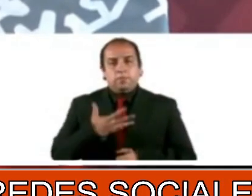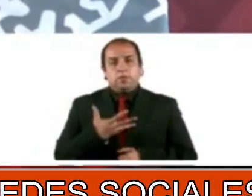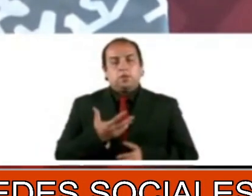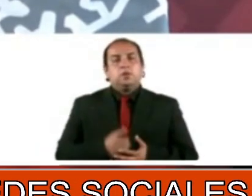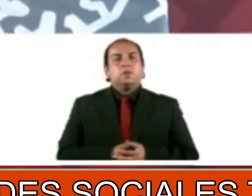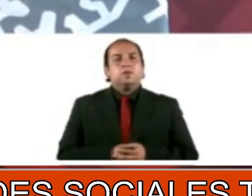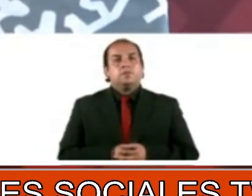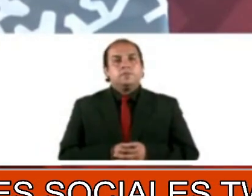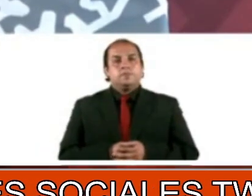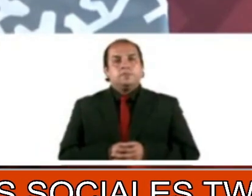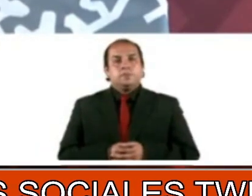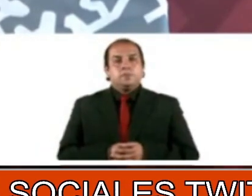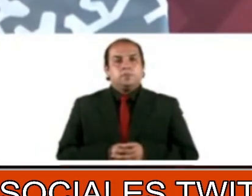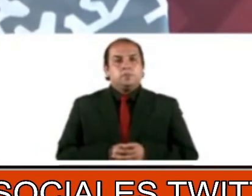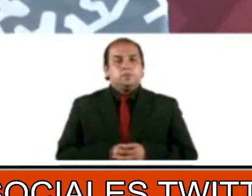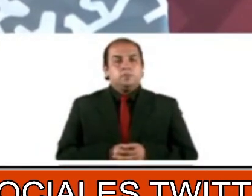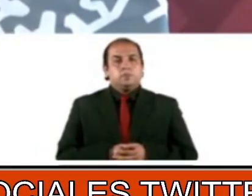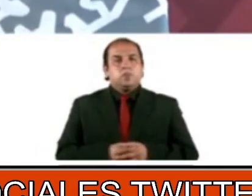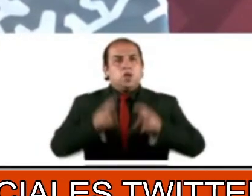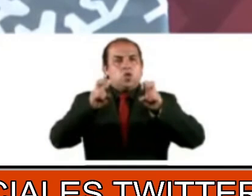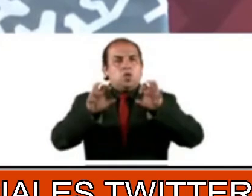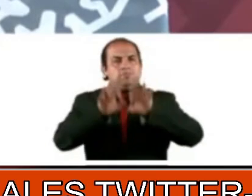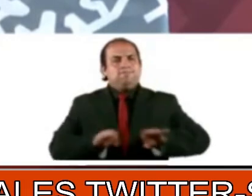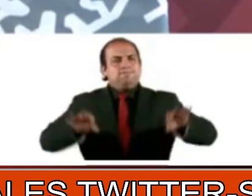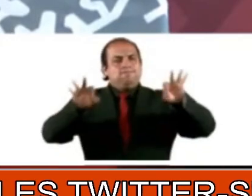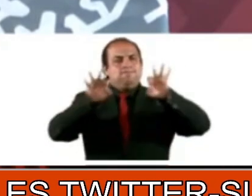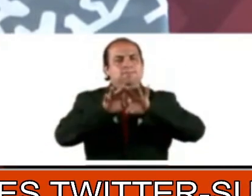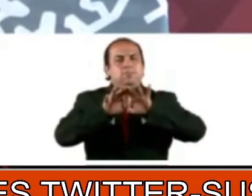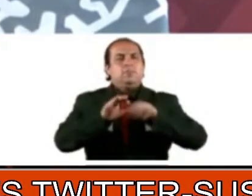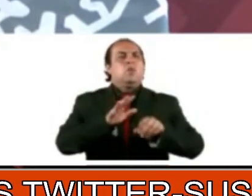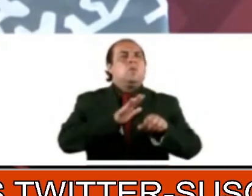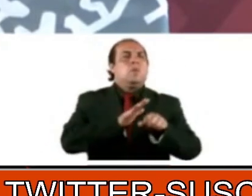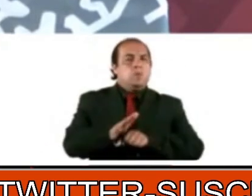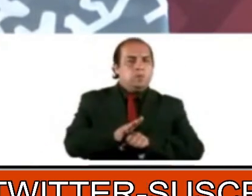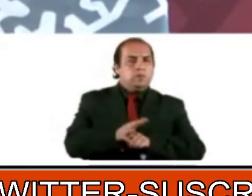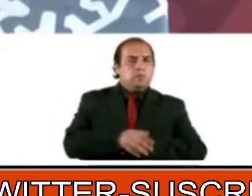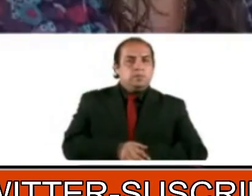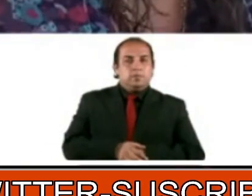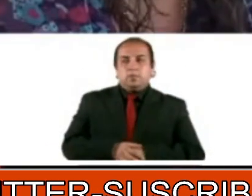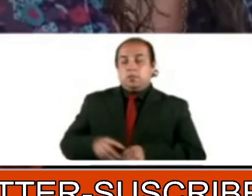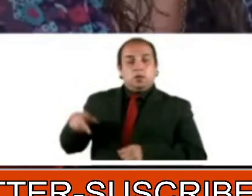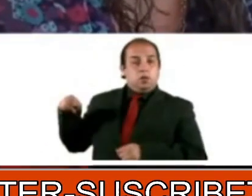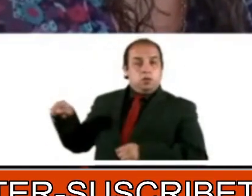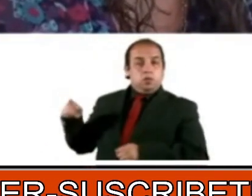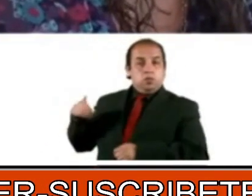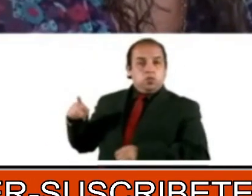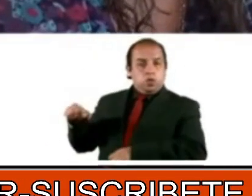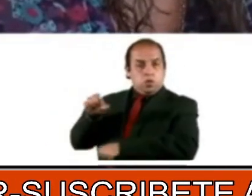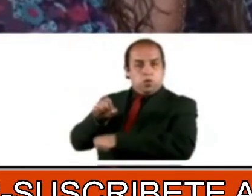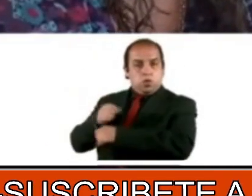elemento muy importante. El reporte no es que